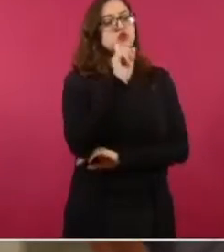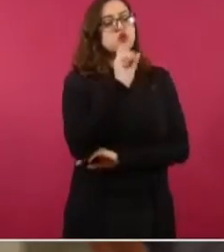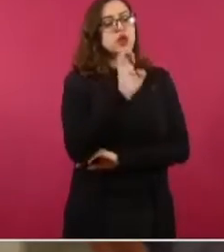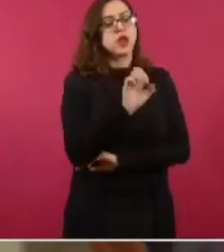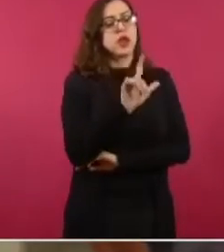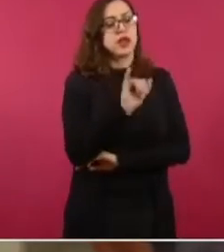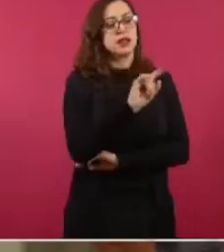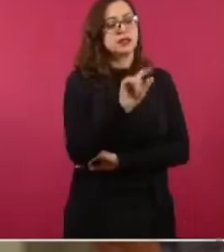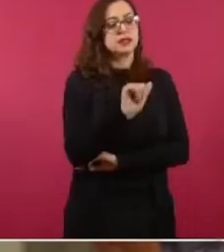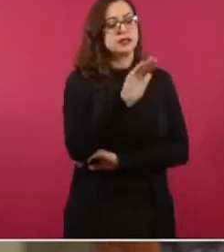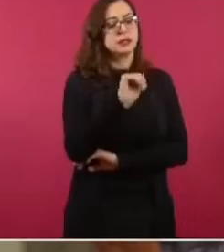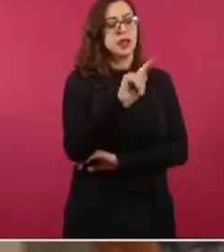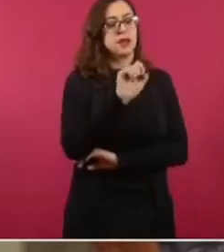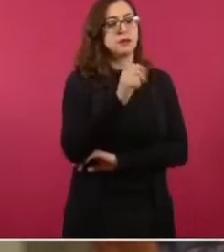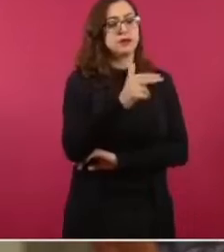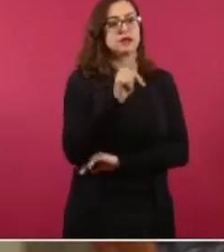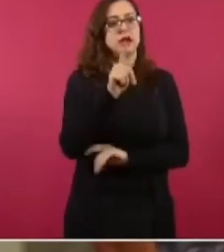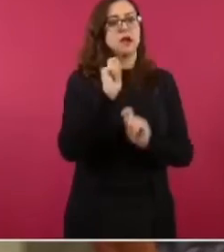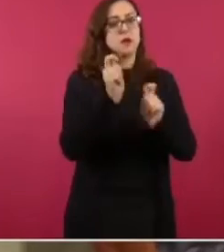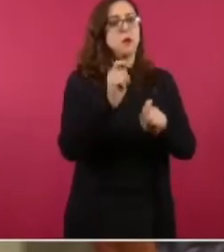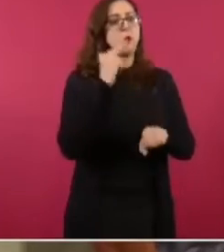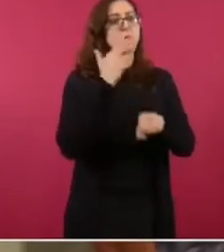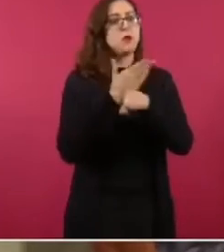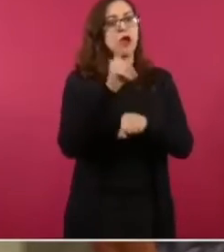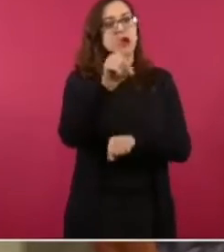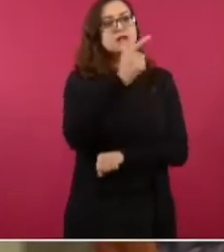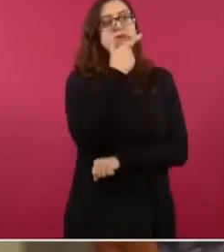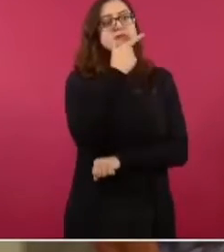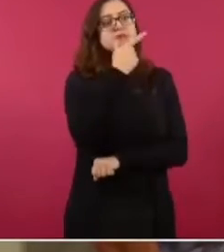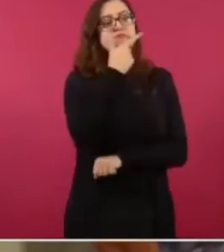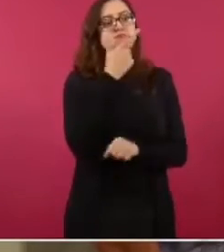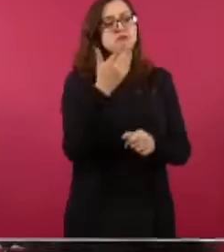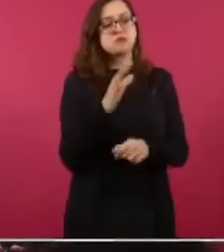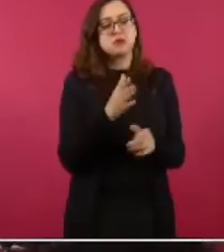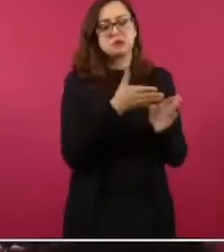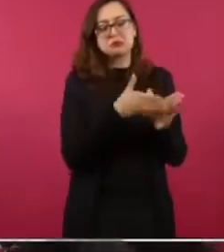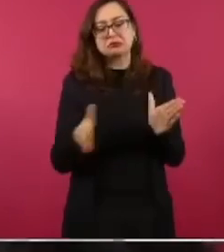44 días en Reino Unido, si hay algún comentario sobre esto. No.